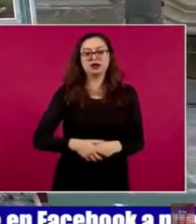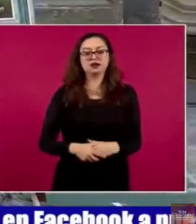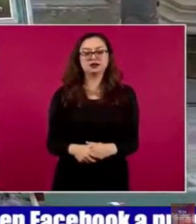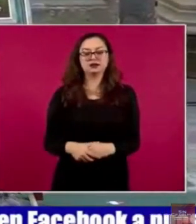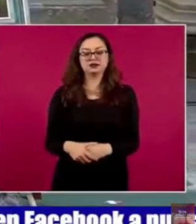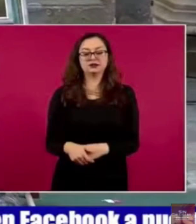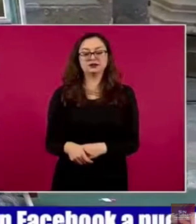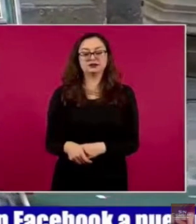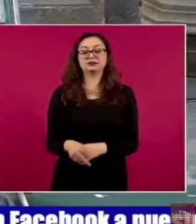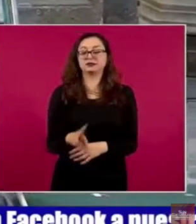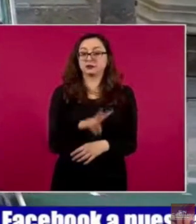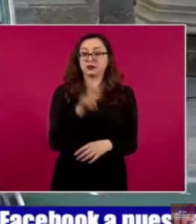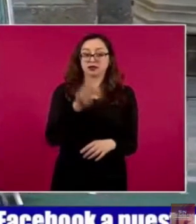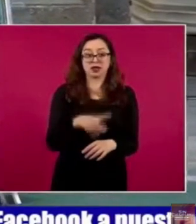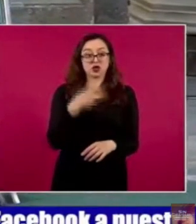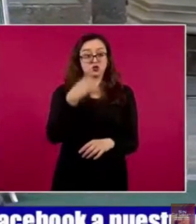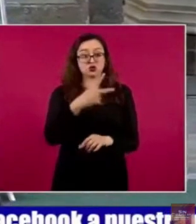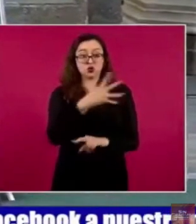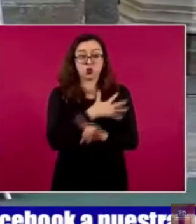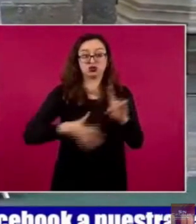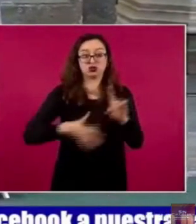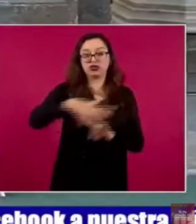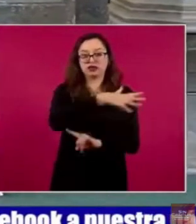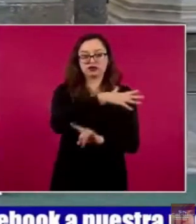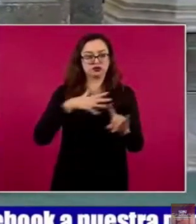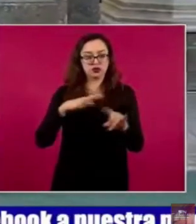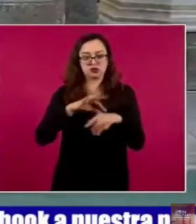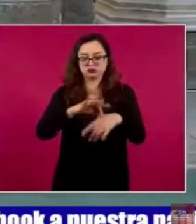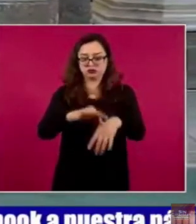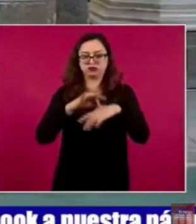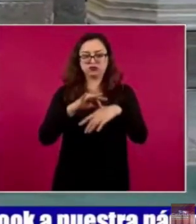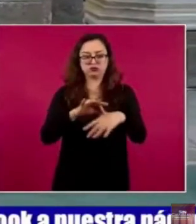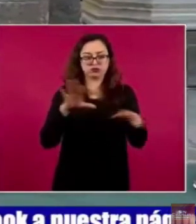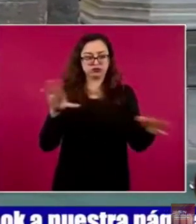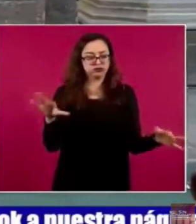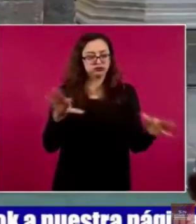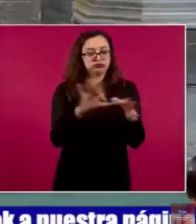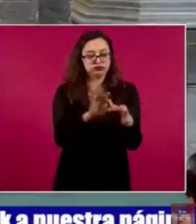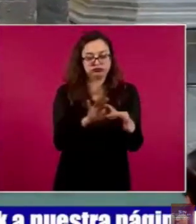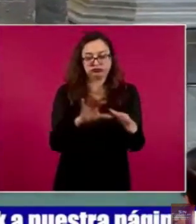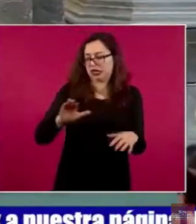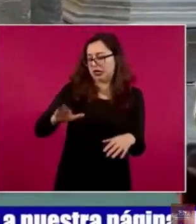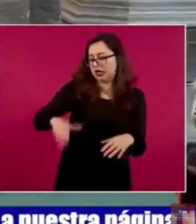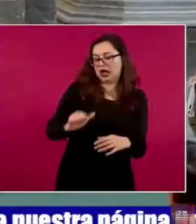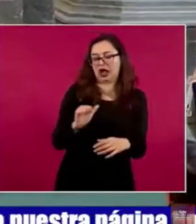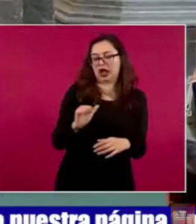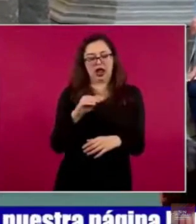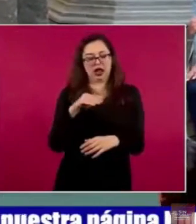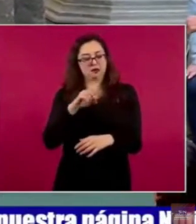apegado a la realidad de entonces, como lo mencionó Armando,